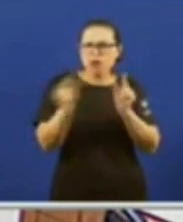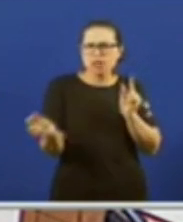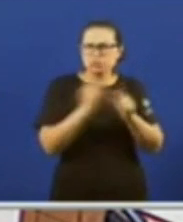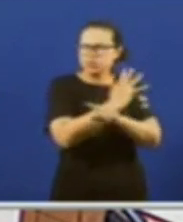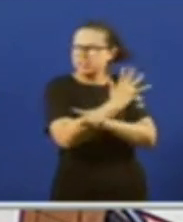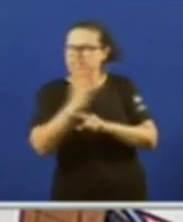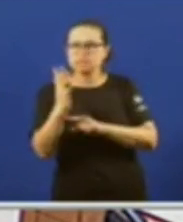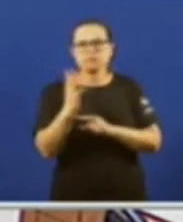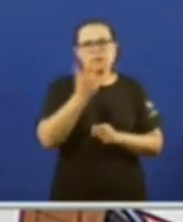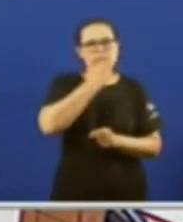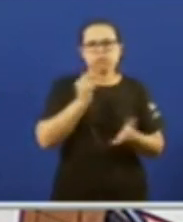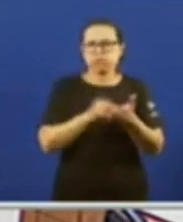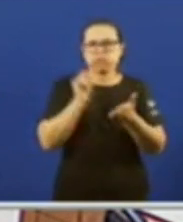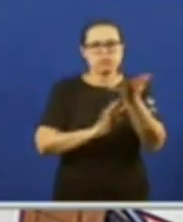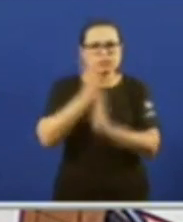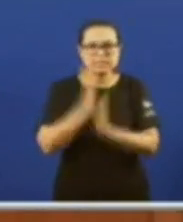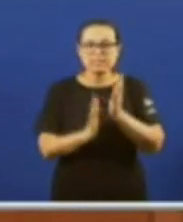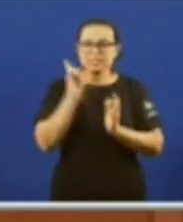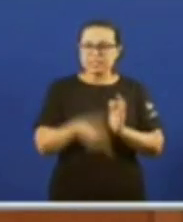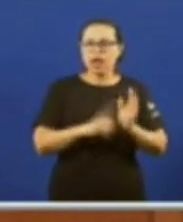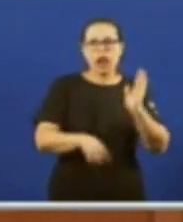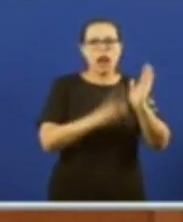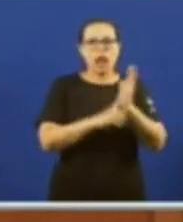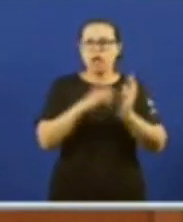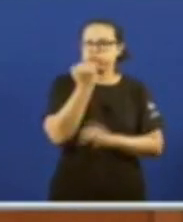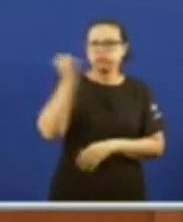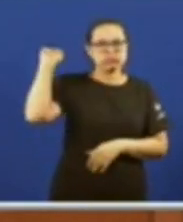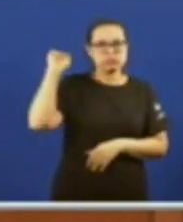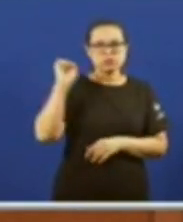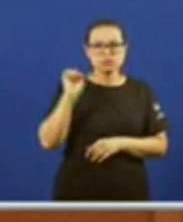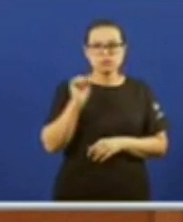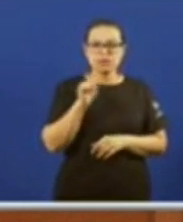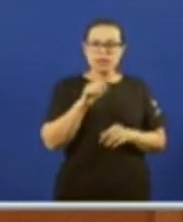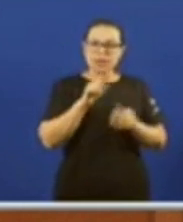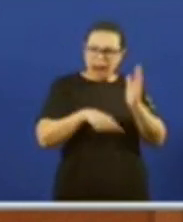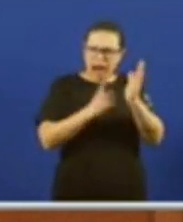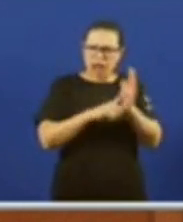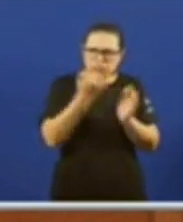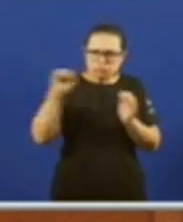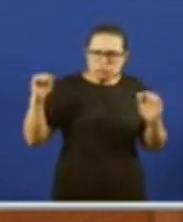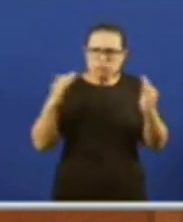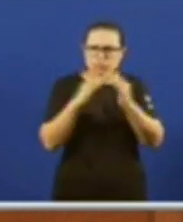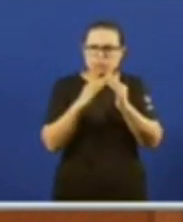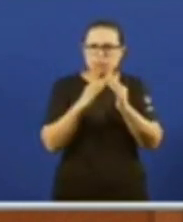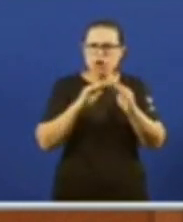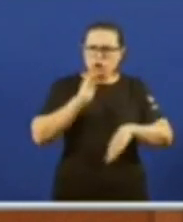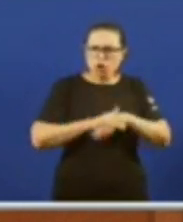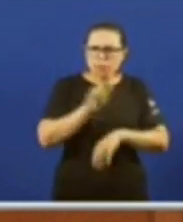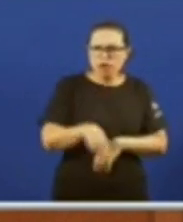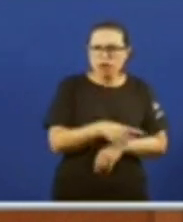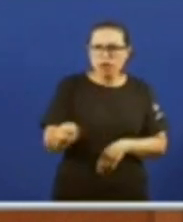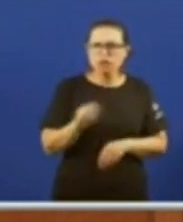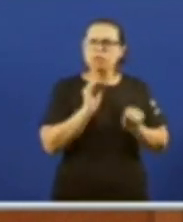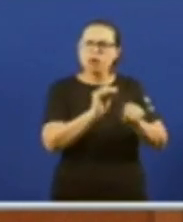Galiza incumplir a legislación, señor Feijóo, ou cúmprese a legislación en materia forestal neste país. Que fai o